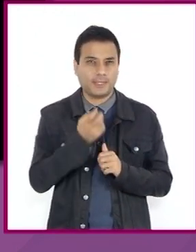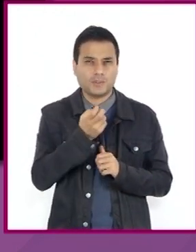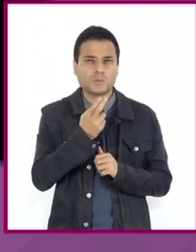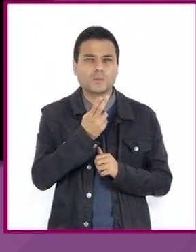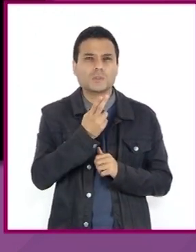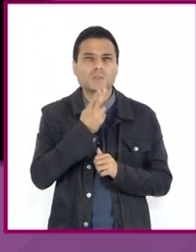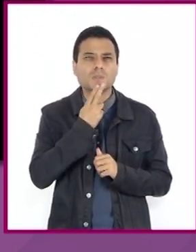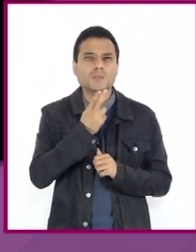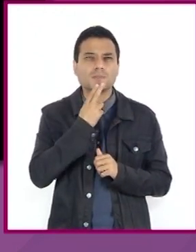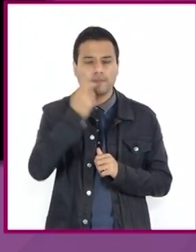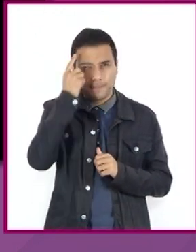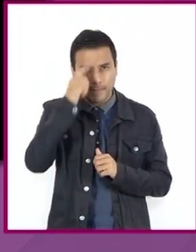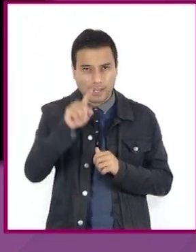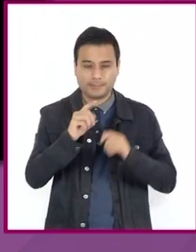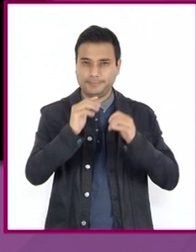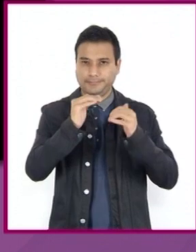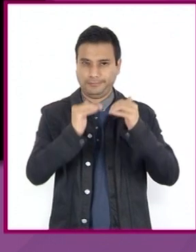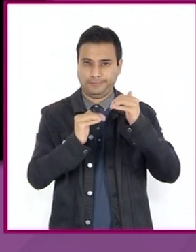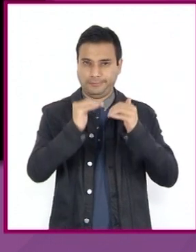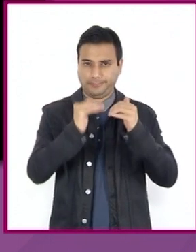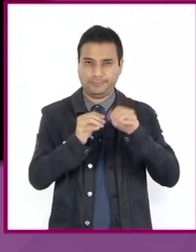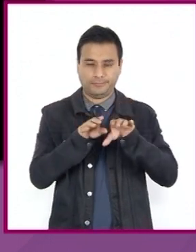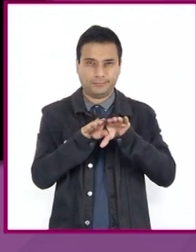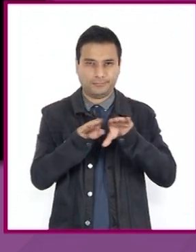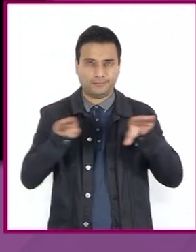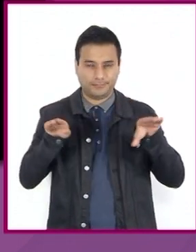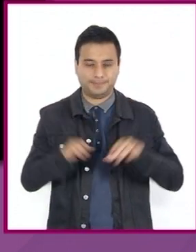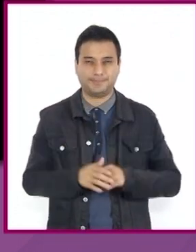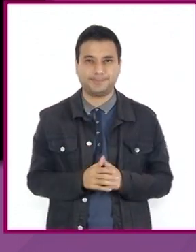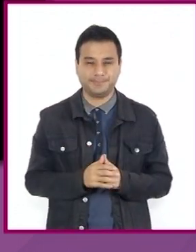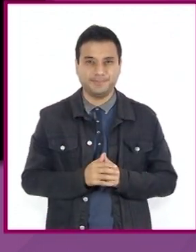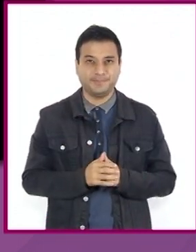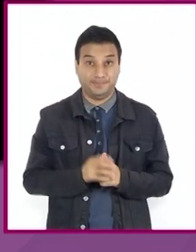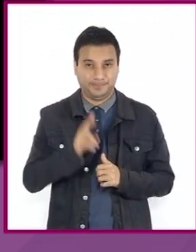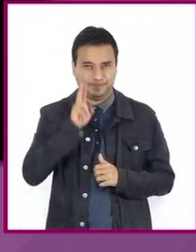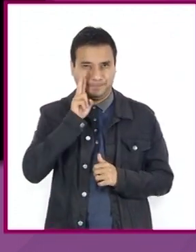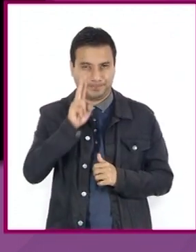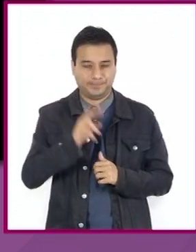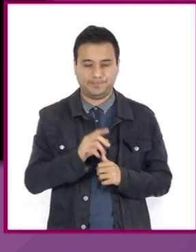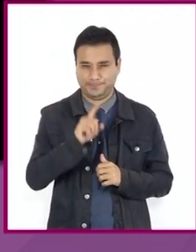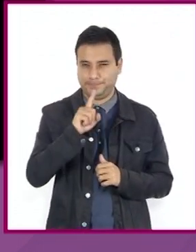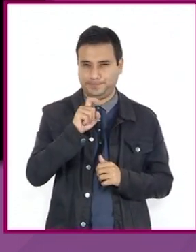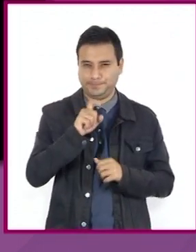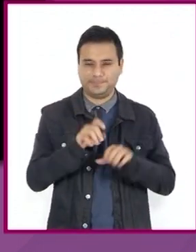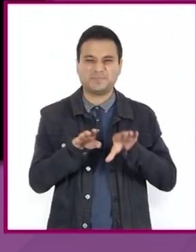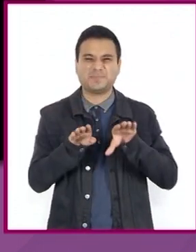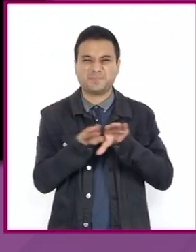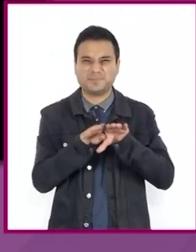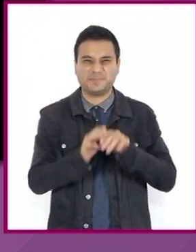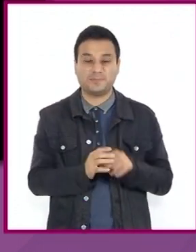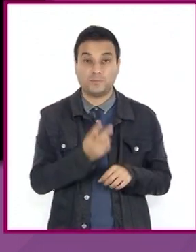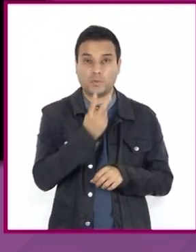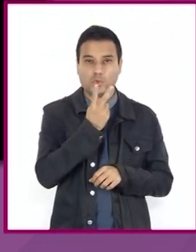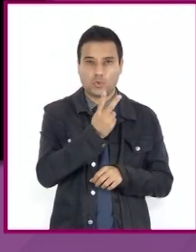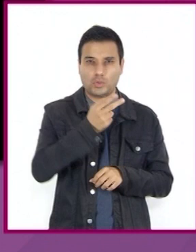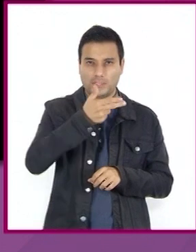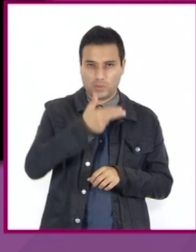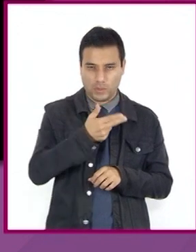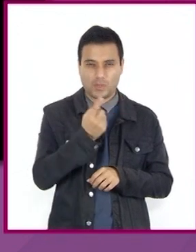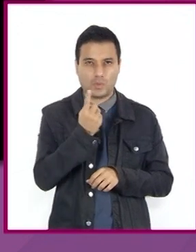utilizamos para balancear la ecuación. Vean, en el caso del agua tenemos 2 hidrógenos, 1